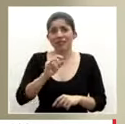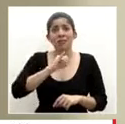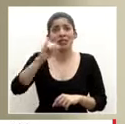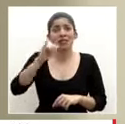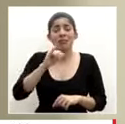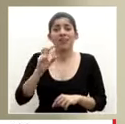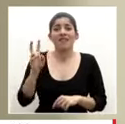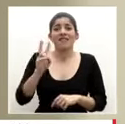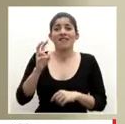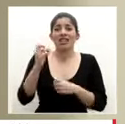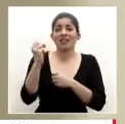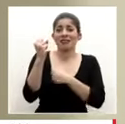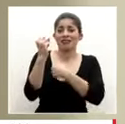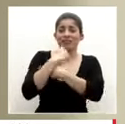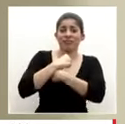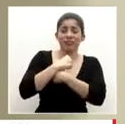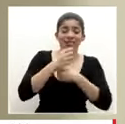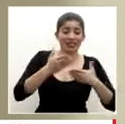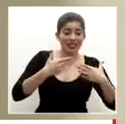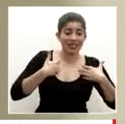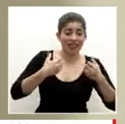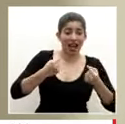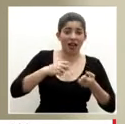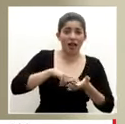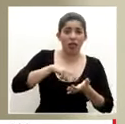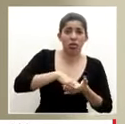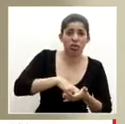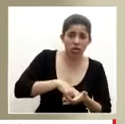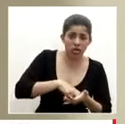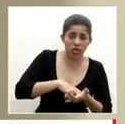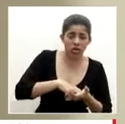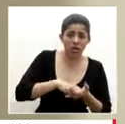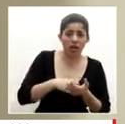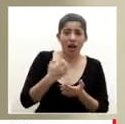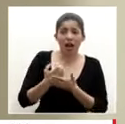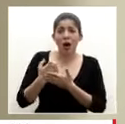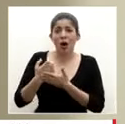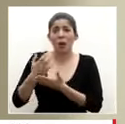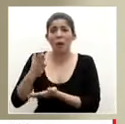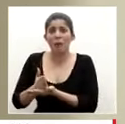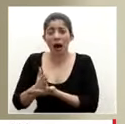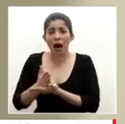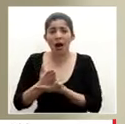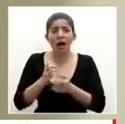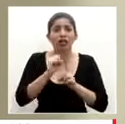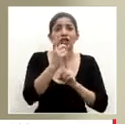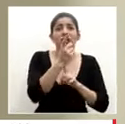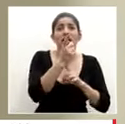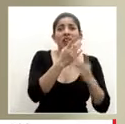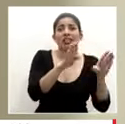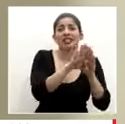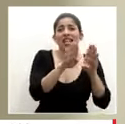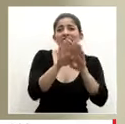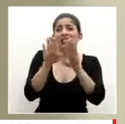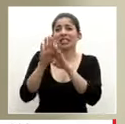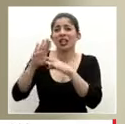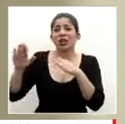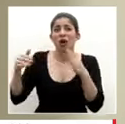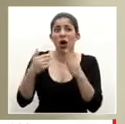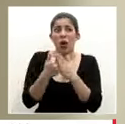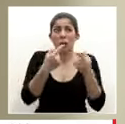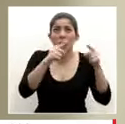logra postrar los servicios de salud, que logra hacer que las sociedades se cierren, la economía se paralice. Y aquí estamos todos y